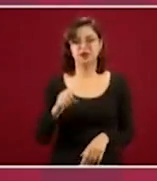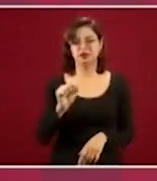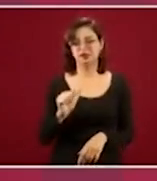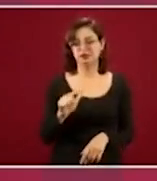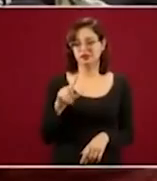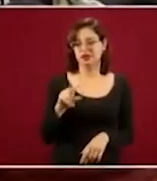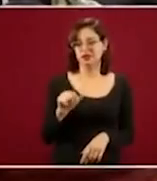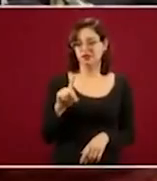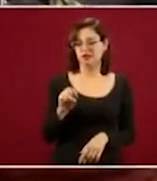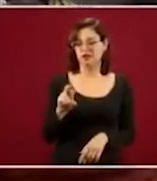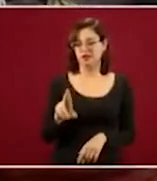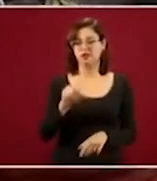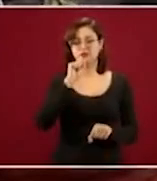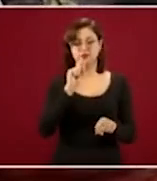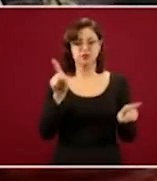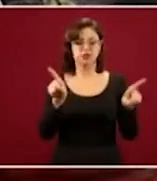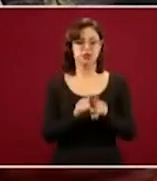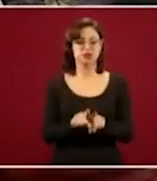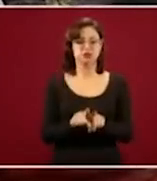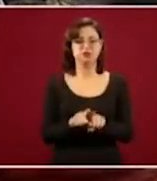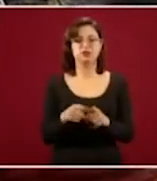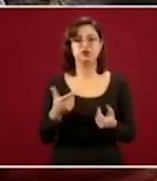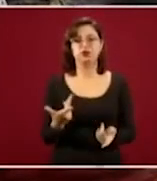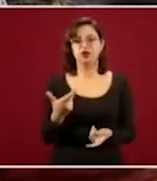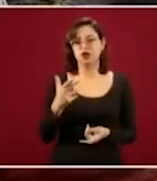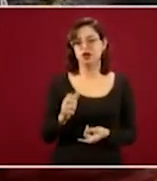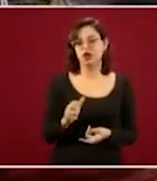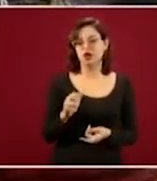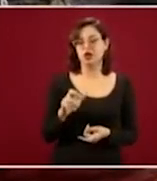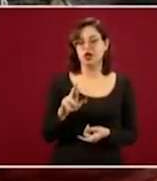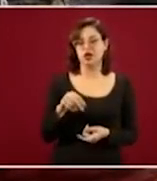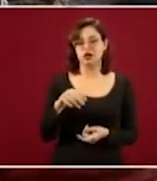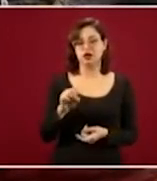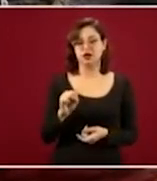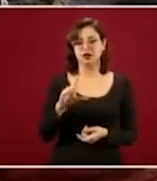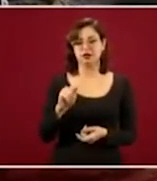médico de profesión Ernesto Che Guevara.